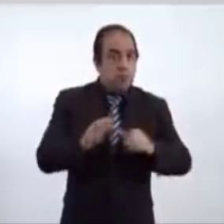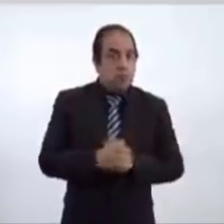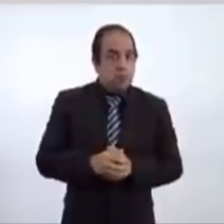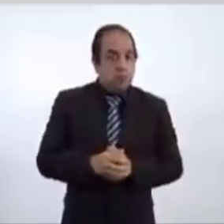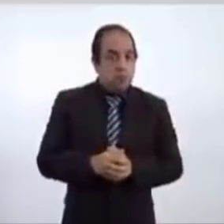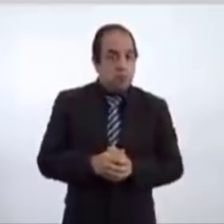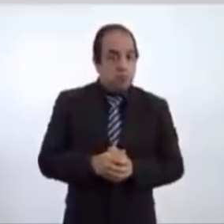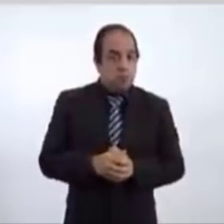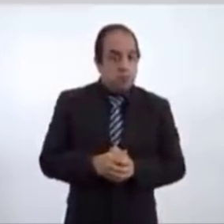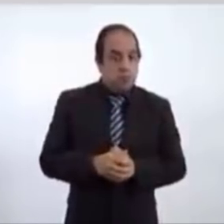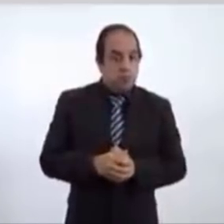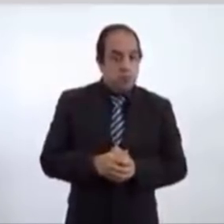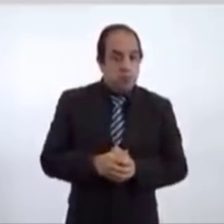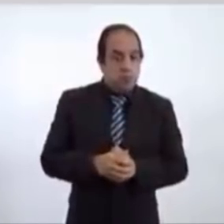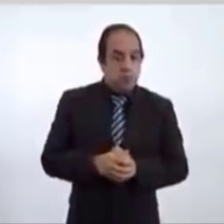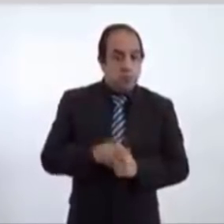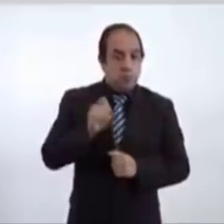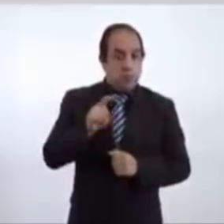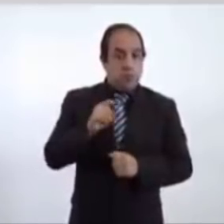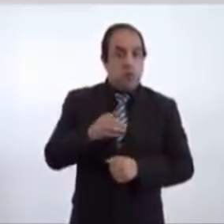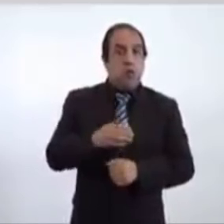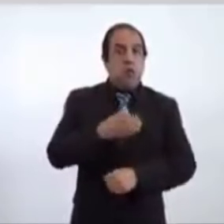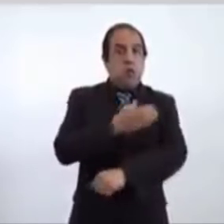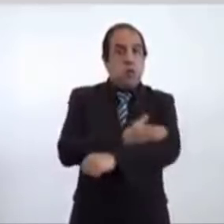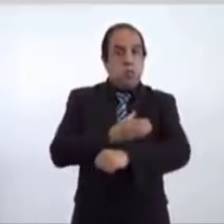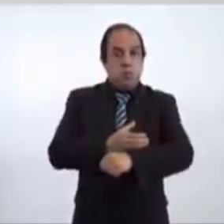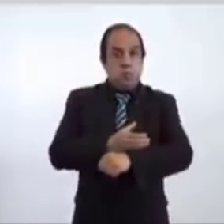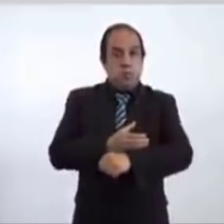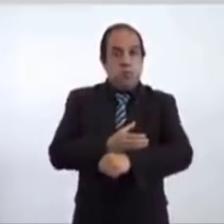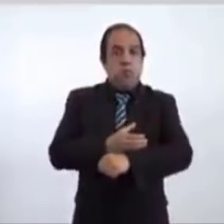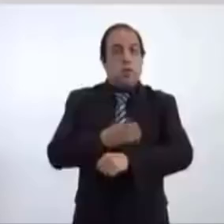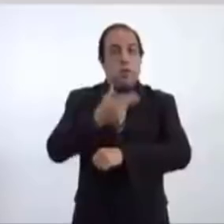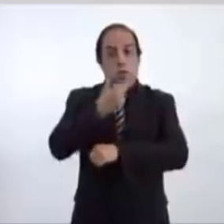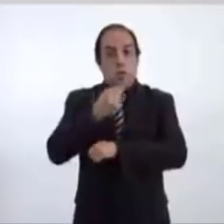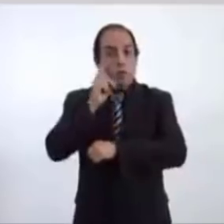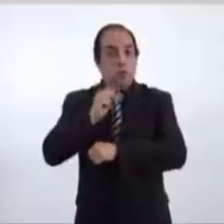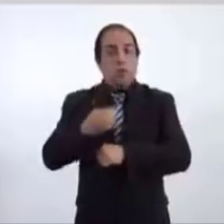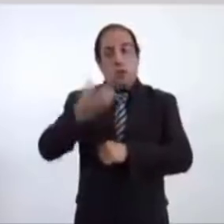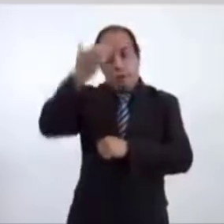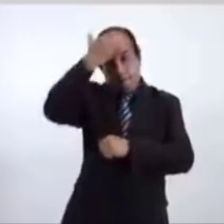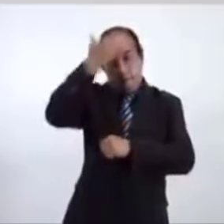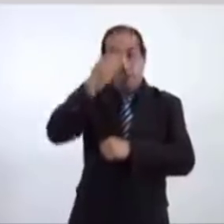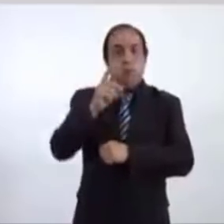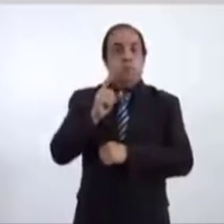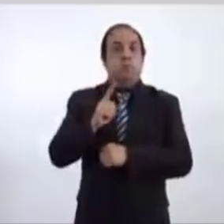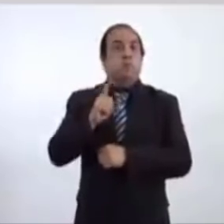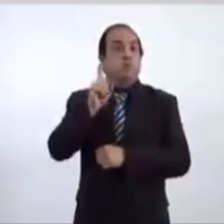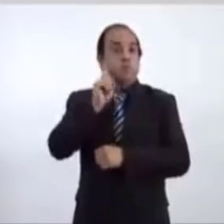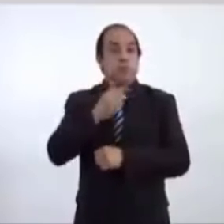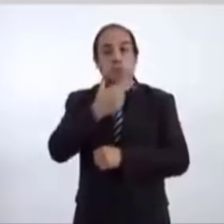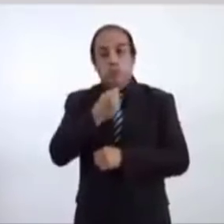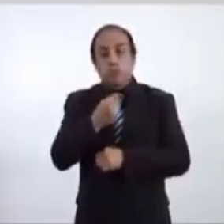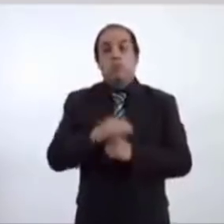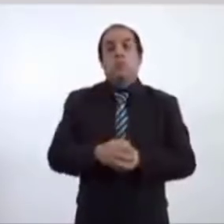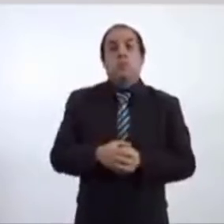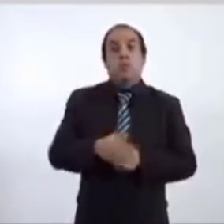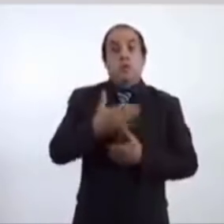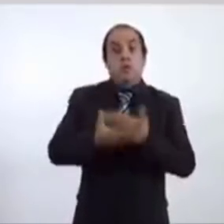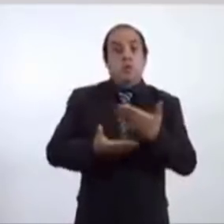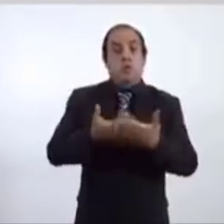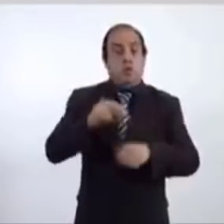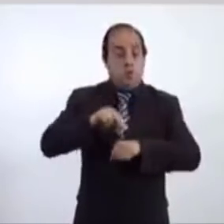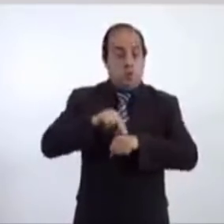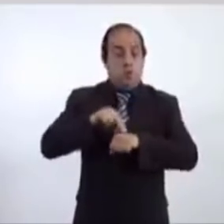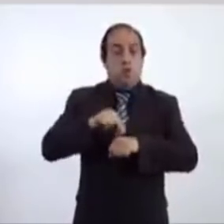sobre nuestras compañeras y compañeros enfermeros, enfermeras y médicos de los servicios de salud de la Ciudad de México,